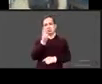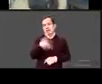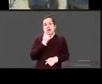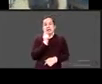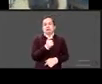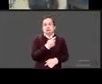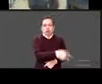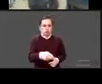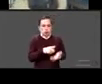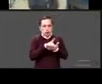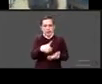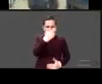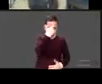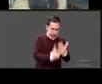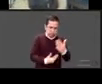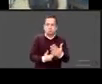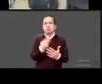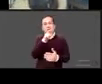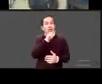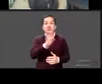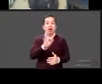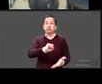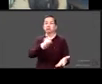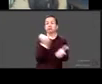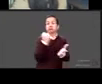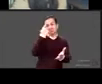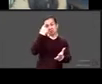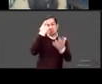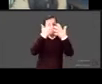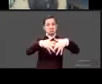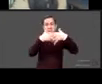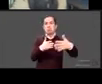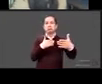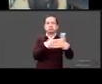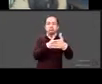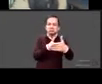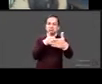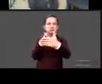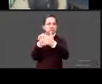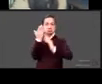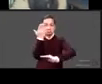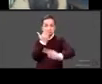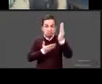sino es una afectación permanente sobre su capacidad y desarrollo